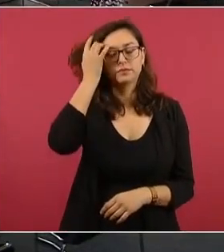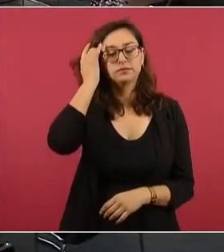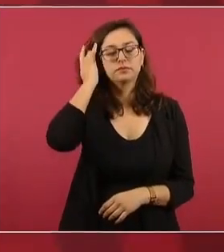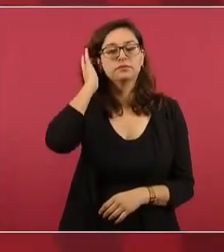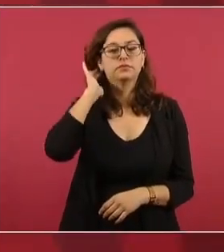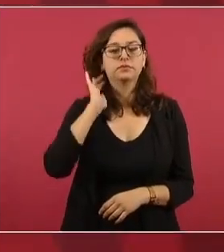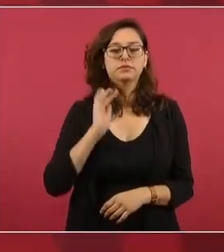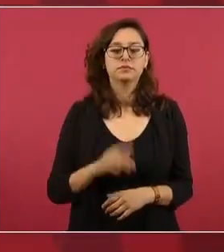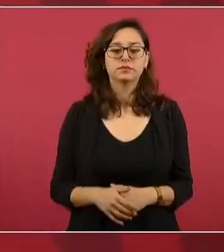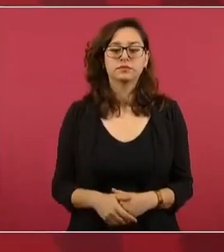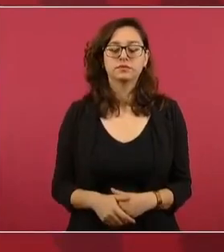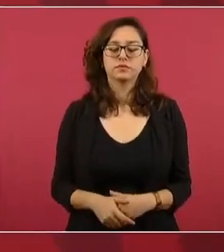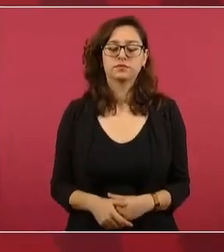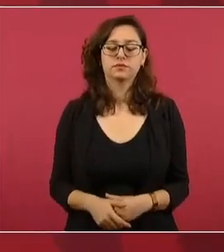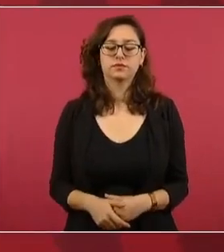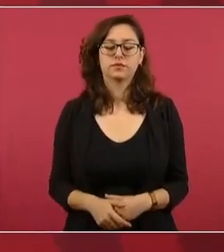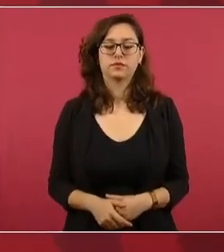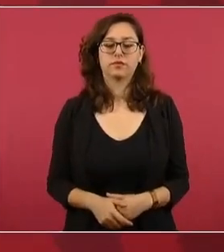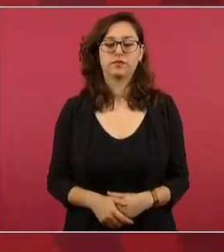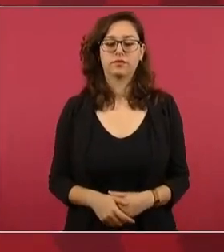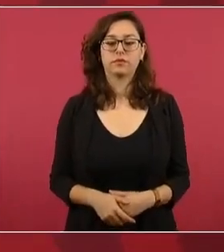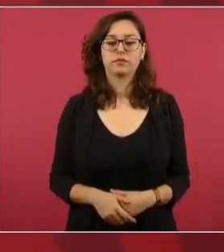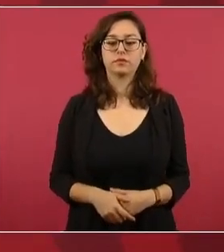de… hoy me presentó